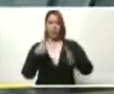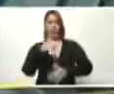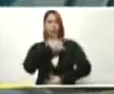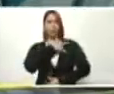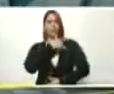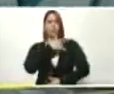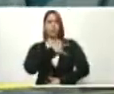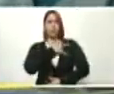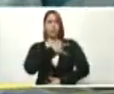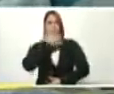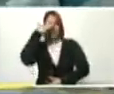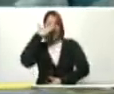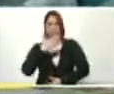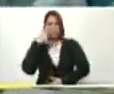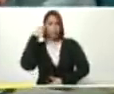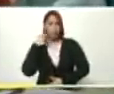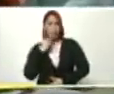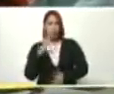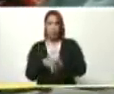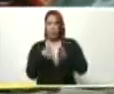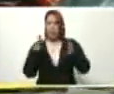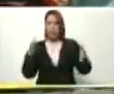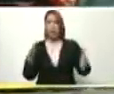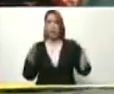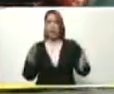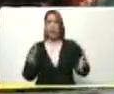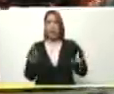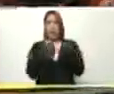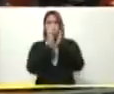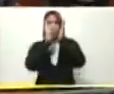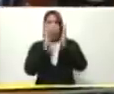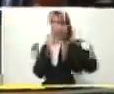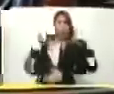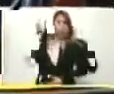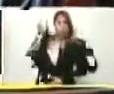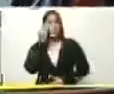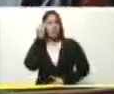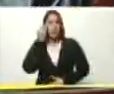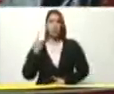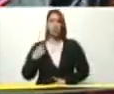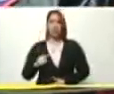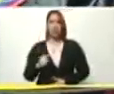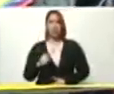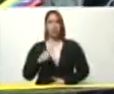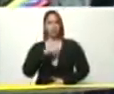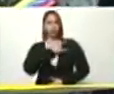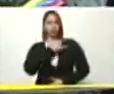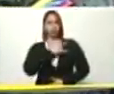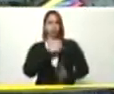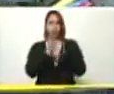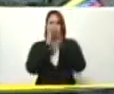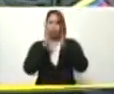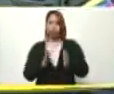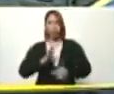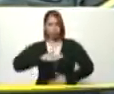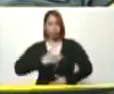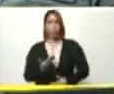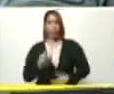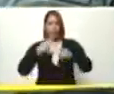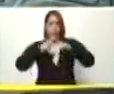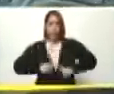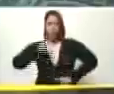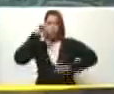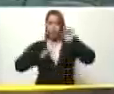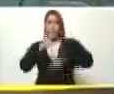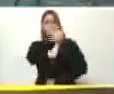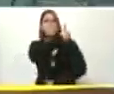militar bolivariana y con grandes academias. Creo que tenemos academias que pudieran calificarse de